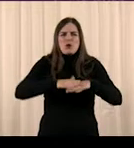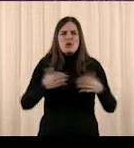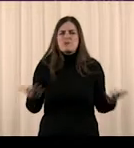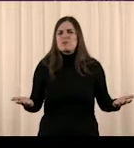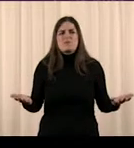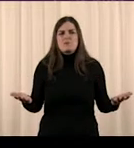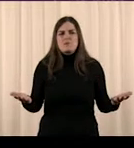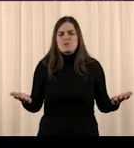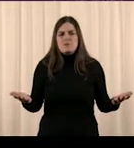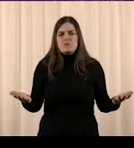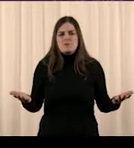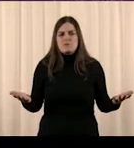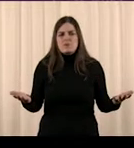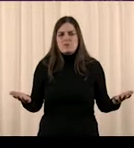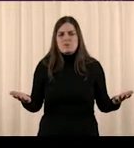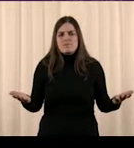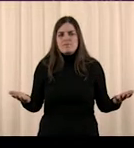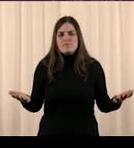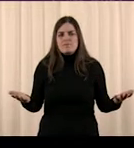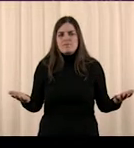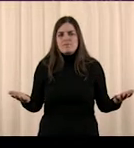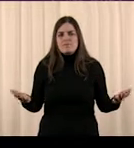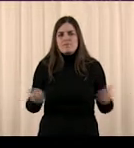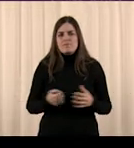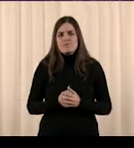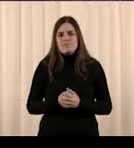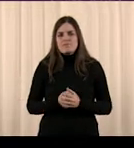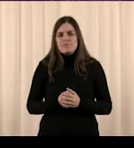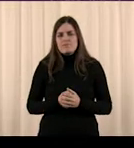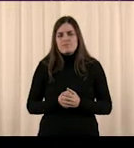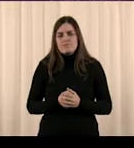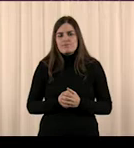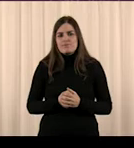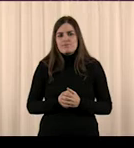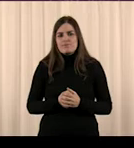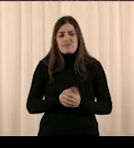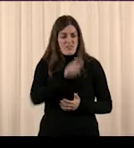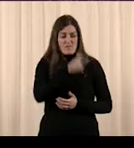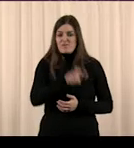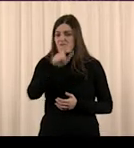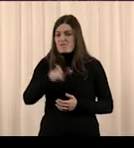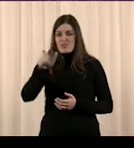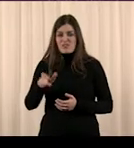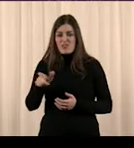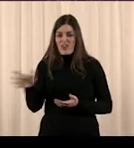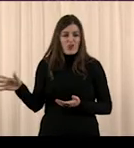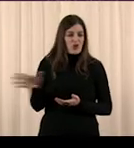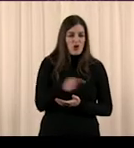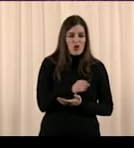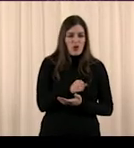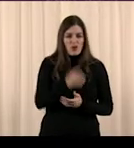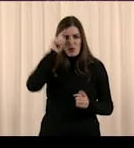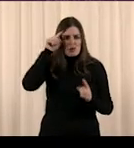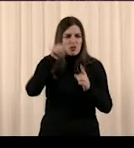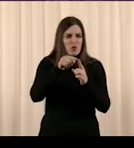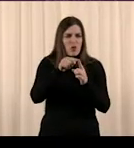And everybody in this world is busy trying to know. Todos en este mundo están ocupados en